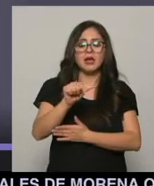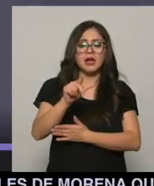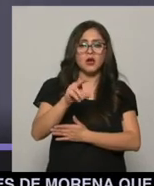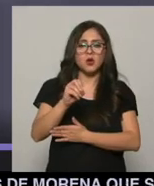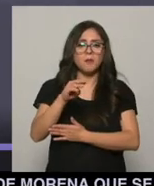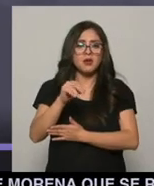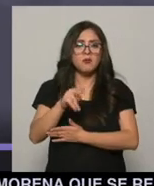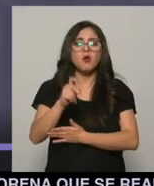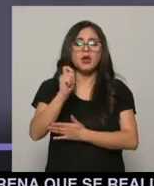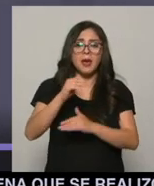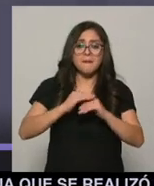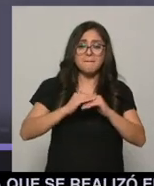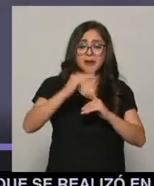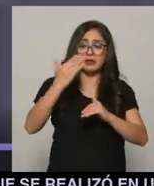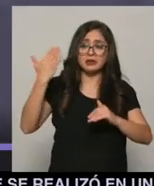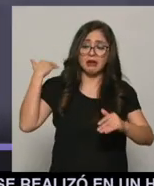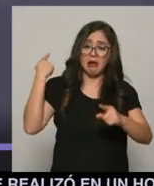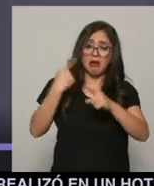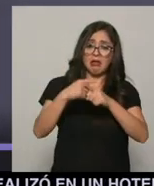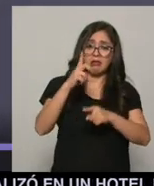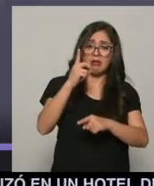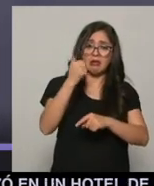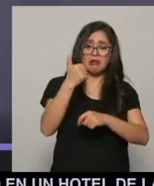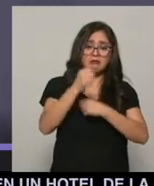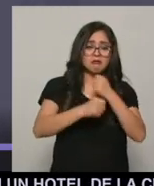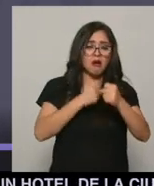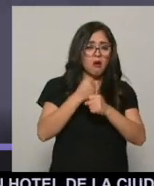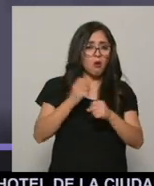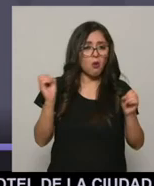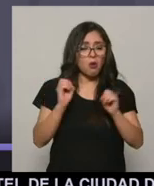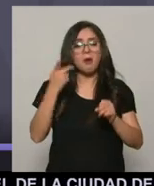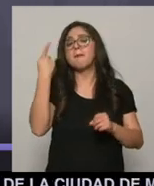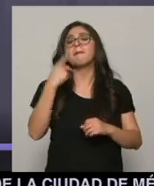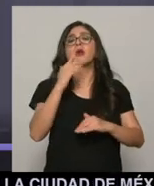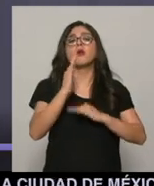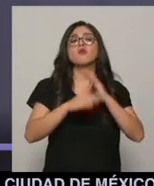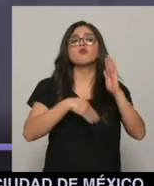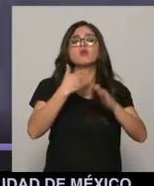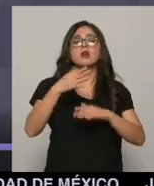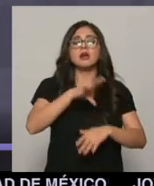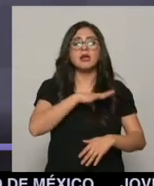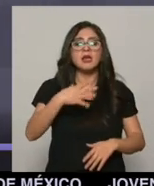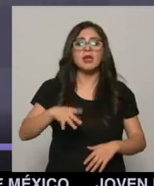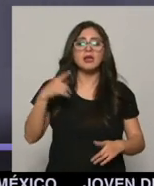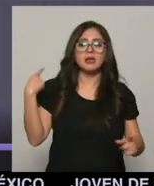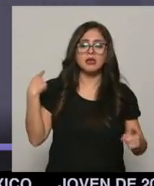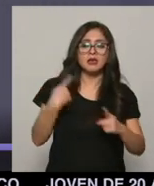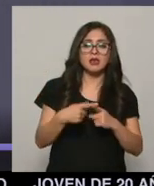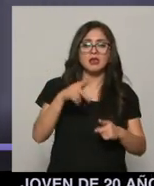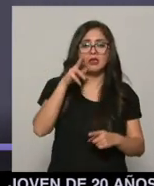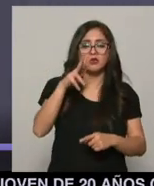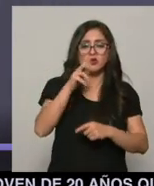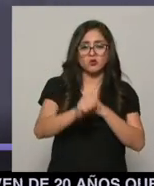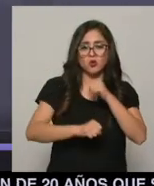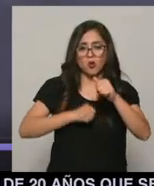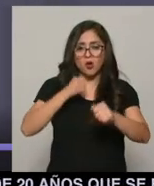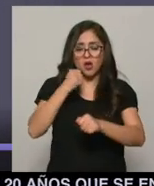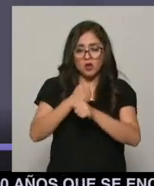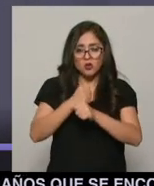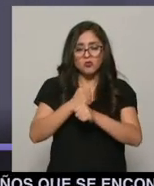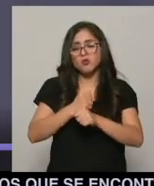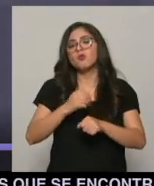en 36 años, y el salario general tiene el crecimiento más alto en los últimos 18 años.